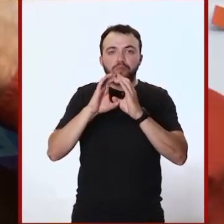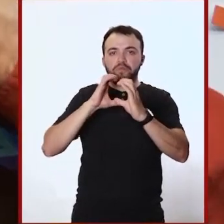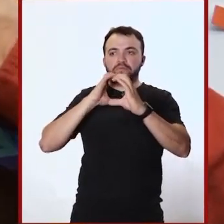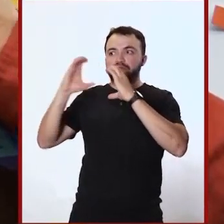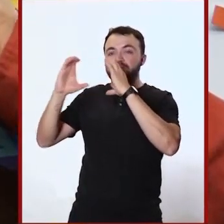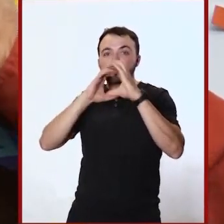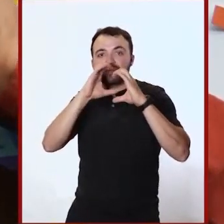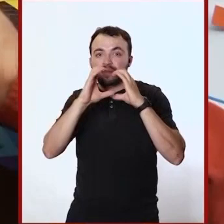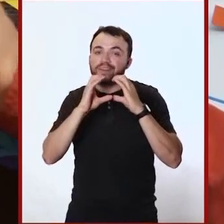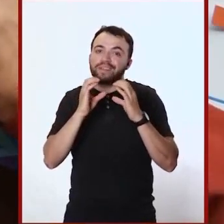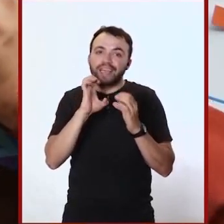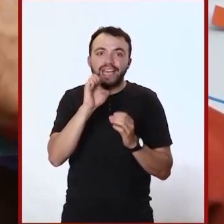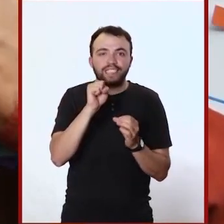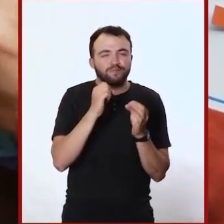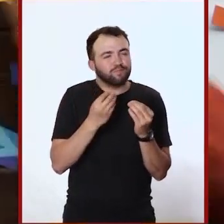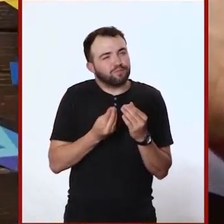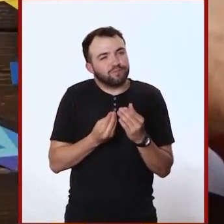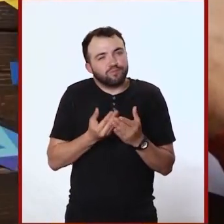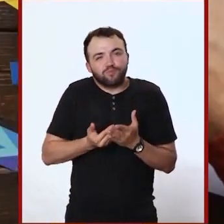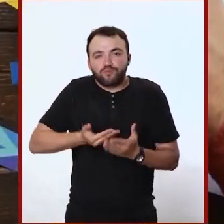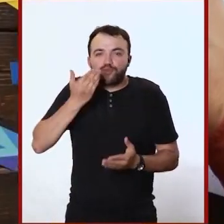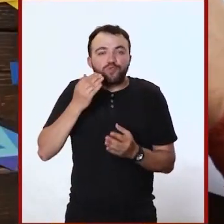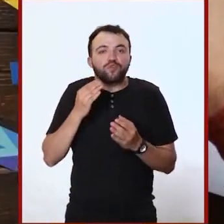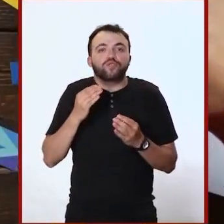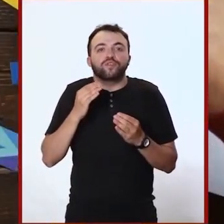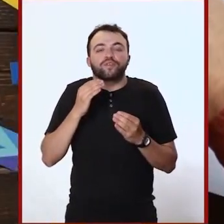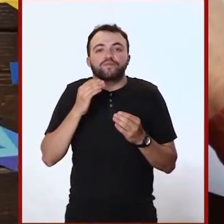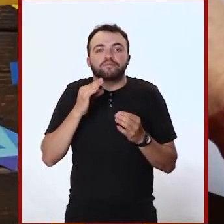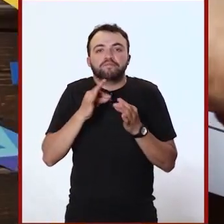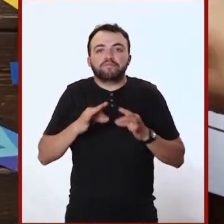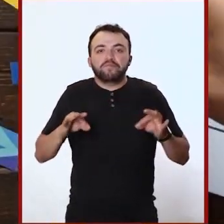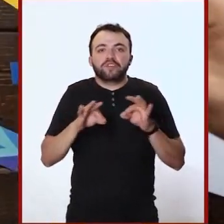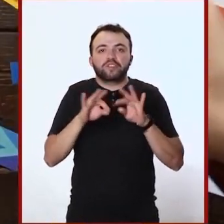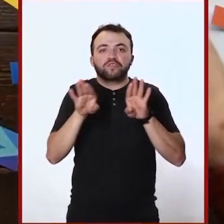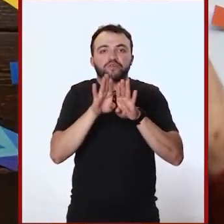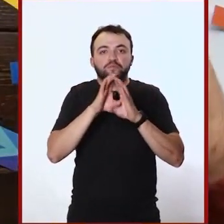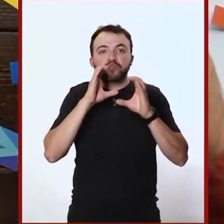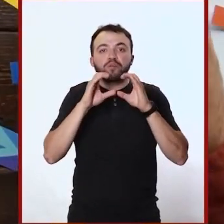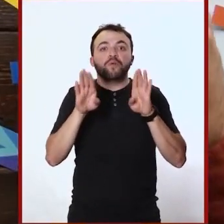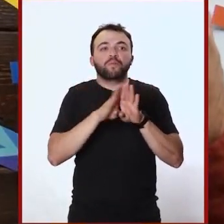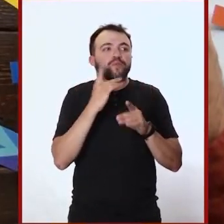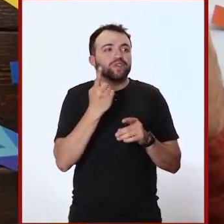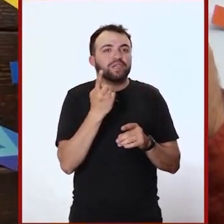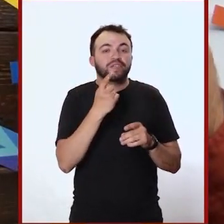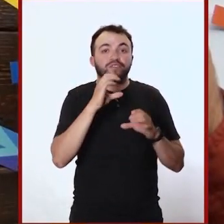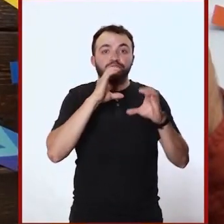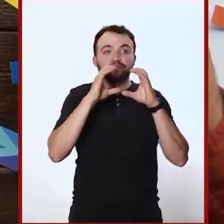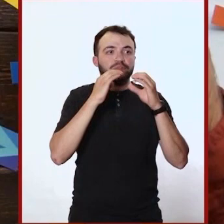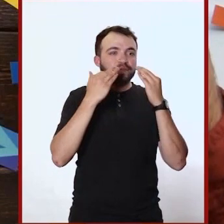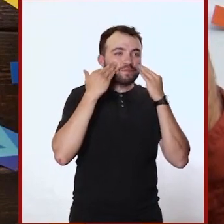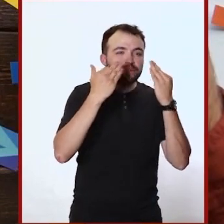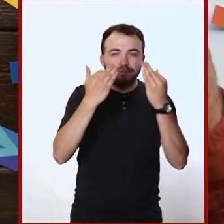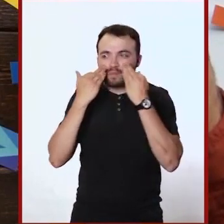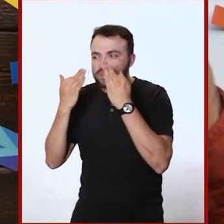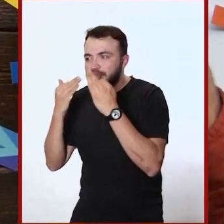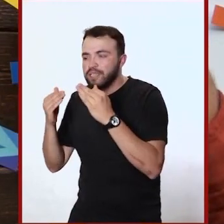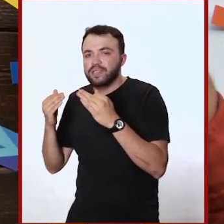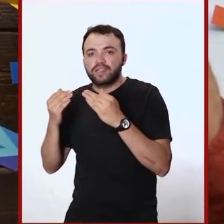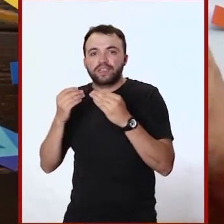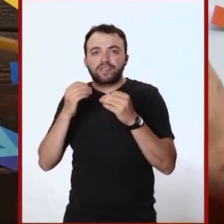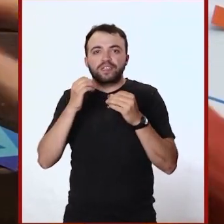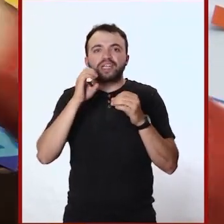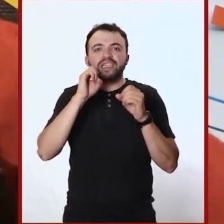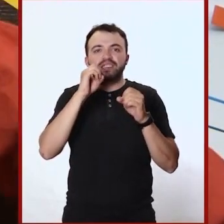es fundamental porque la comunicación justamente hace visibles muchas de estas oportunidades y todavía desigualdades y va a